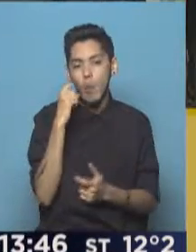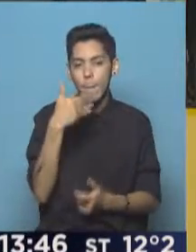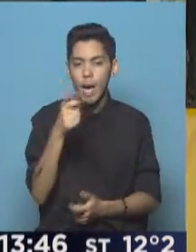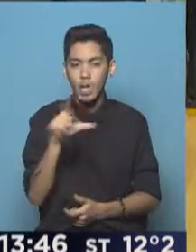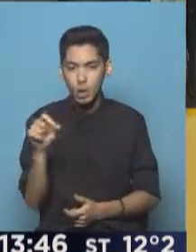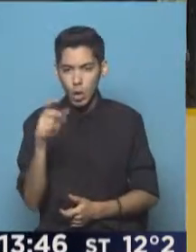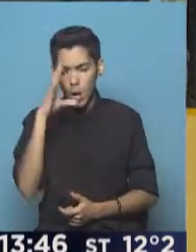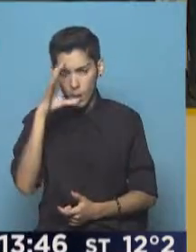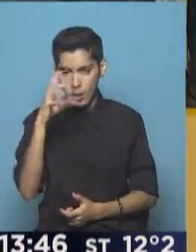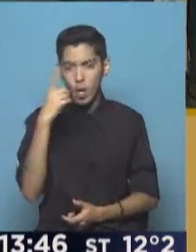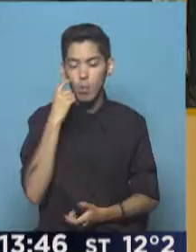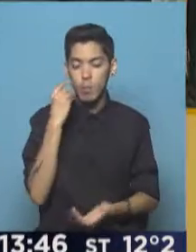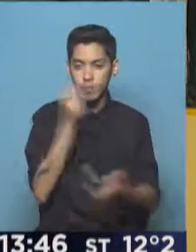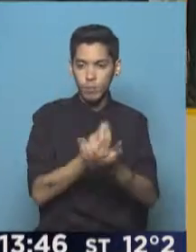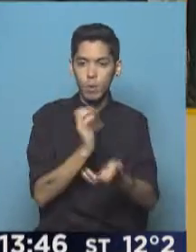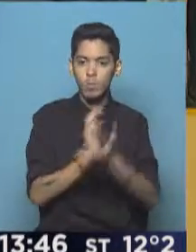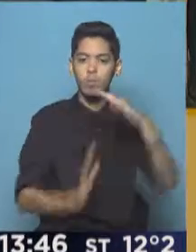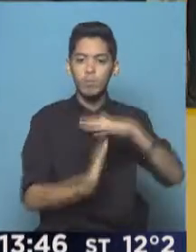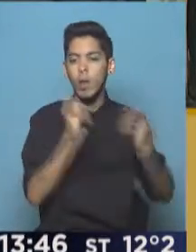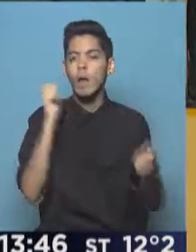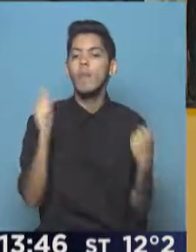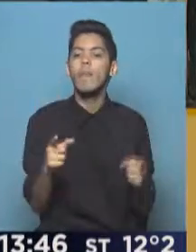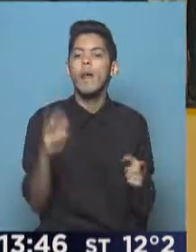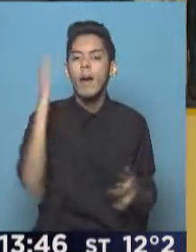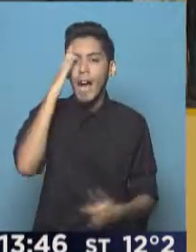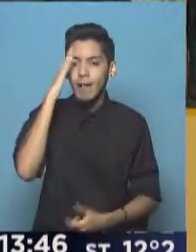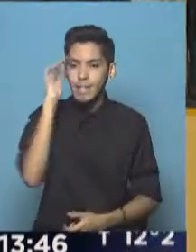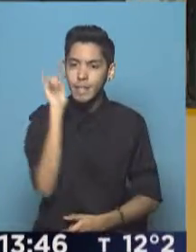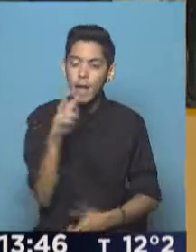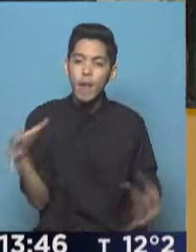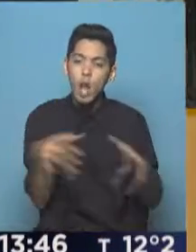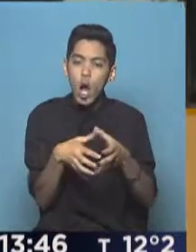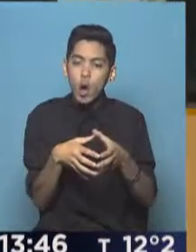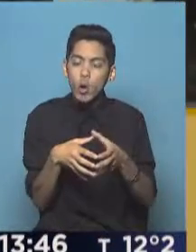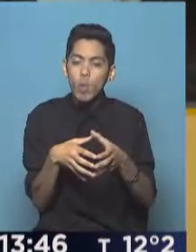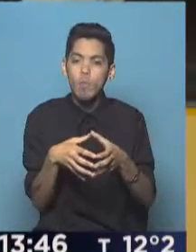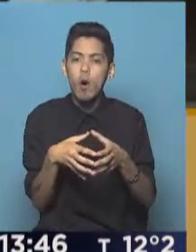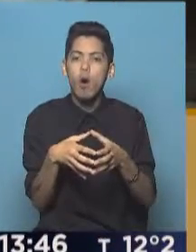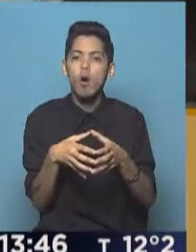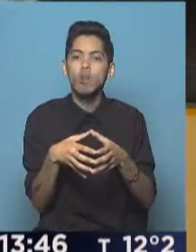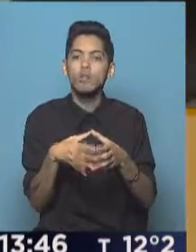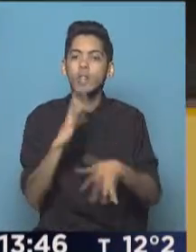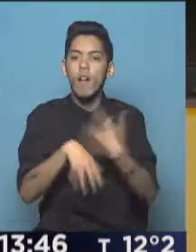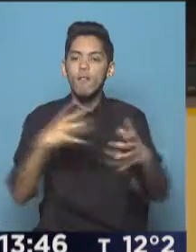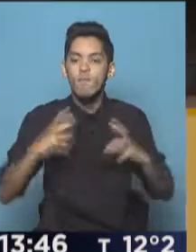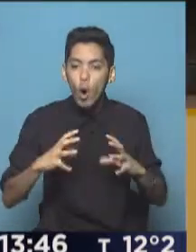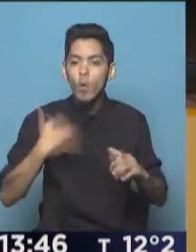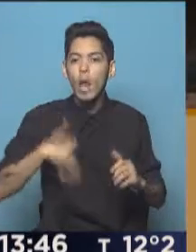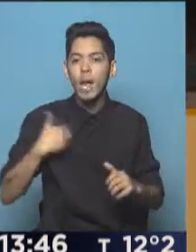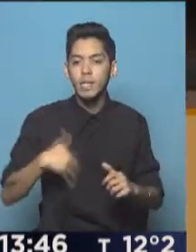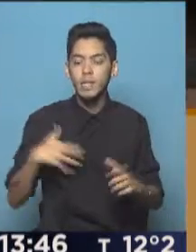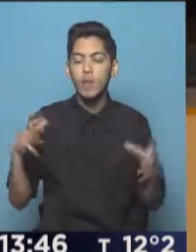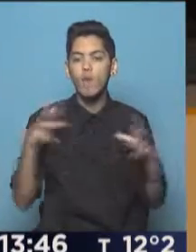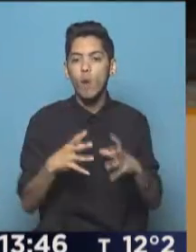hombre, el representante, el líder de las bandas, por supuesto, del fútbol argentino, del fútbol